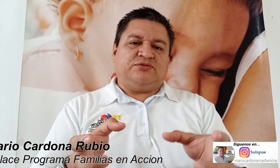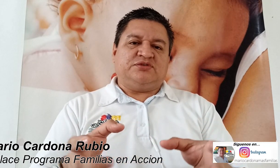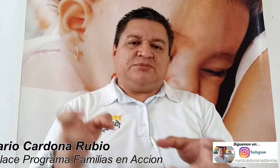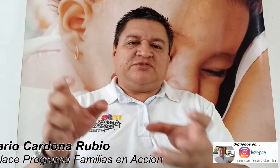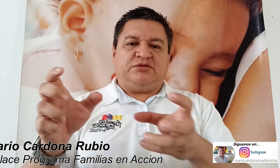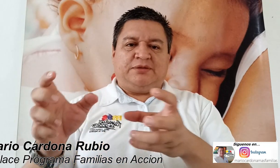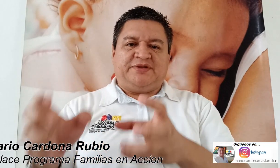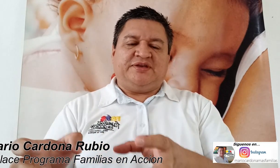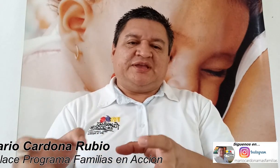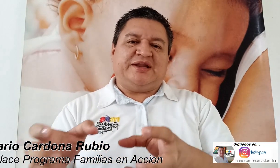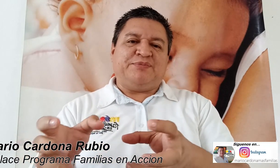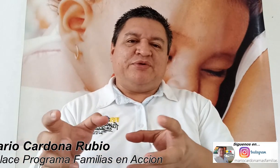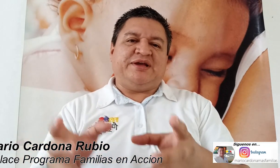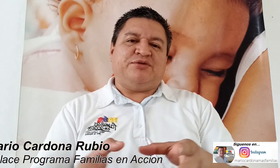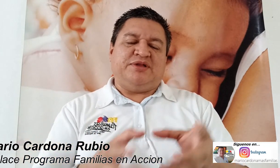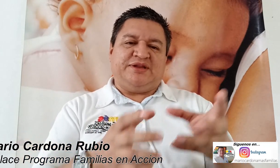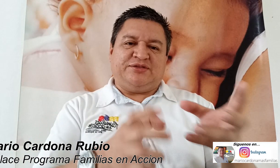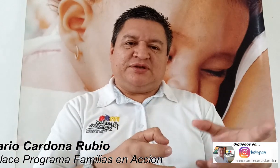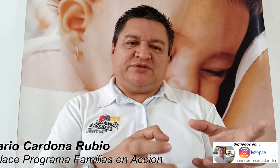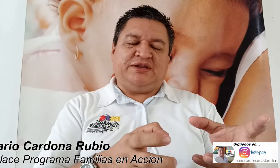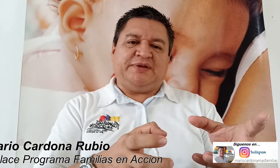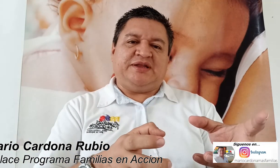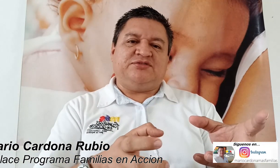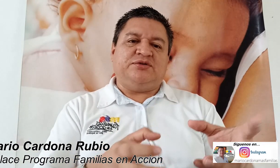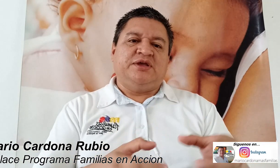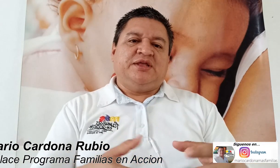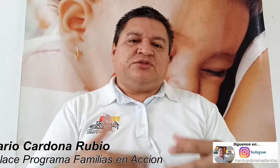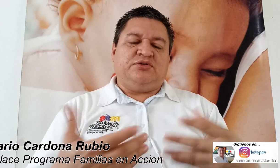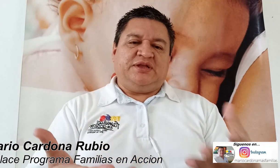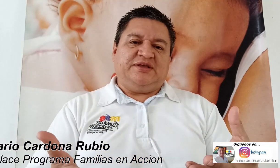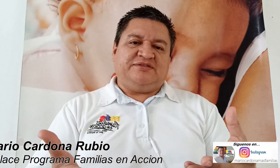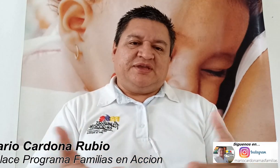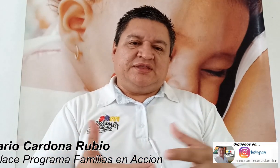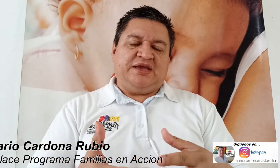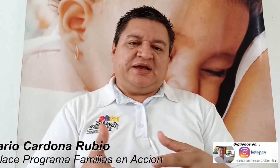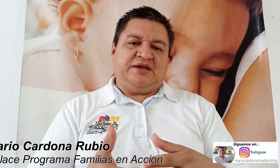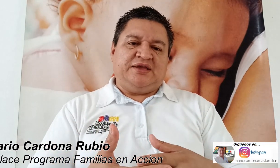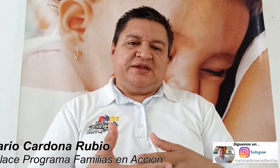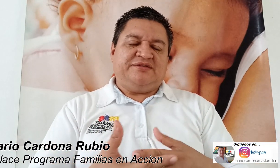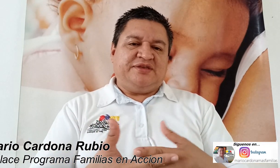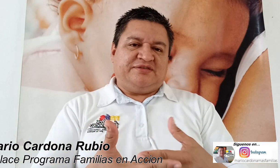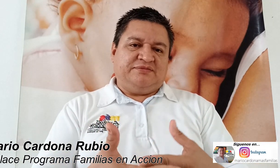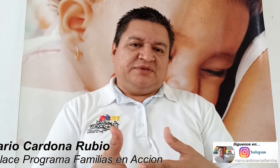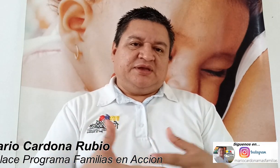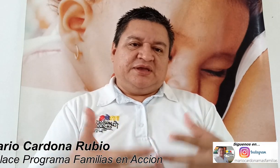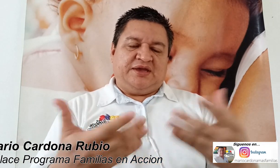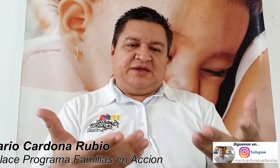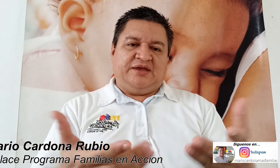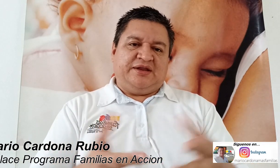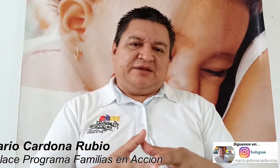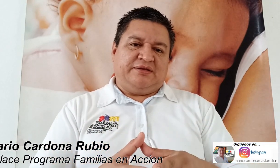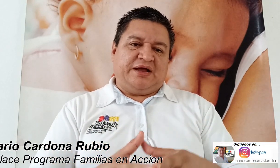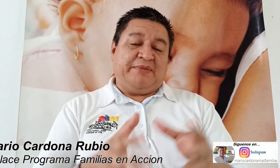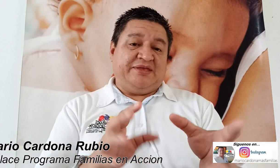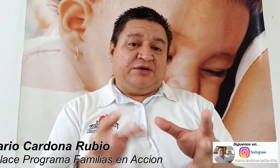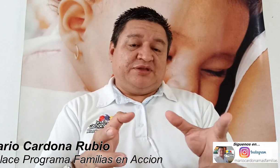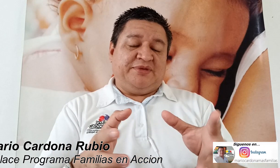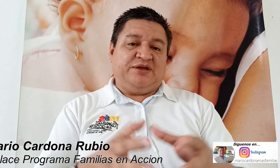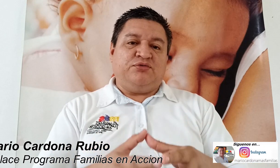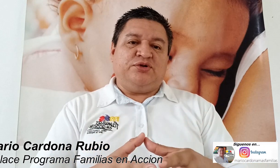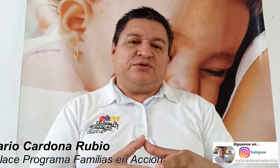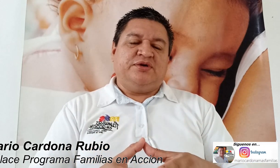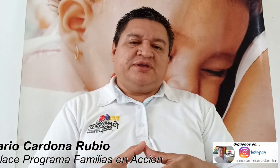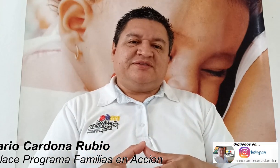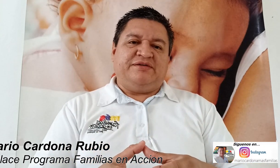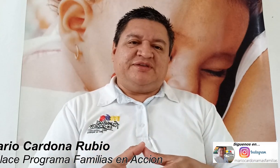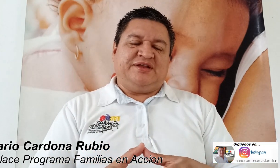entonces quiero que escuchemos tanto al presidente de la República como al director nacional de planeación, donde les indica y les dicen que a mediados del